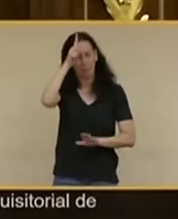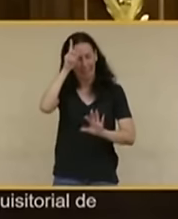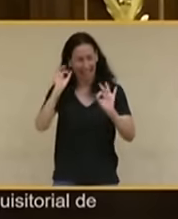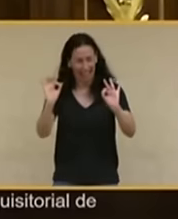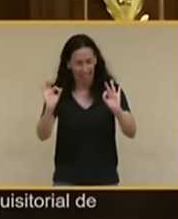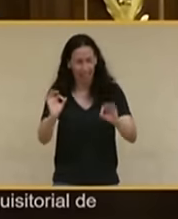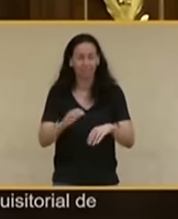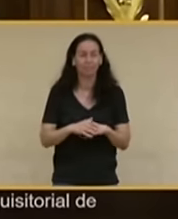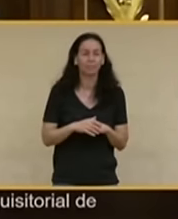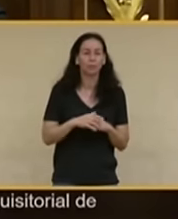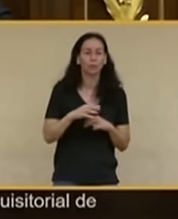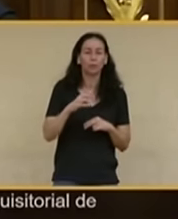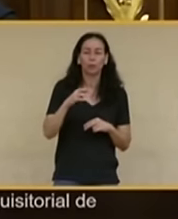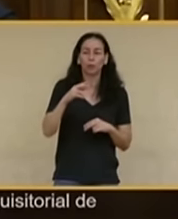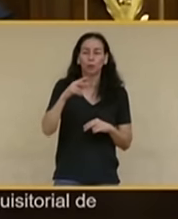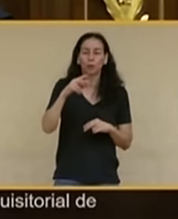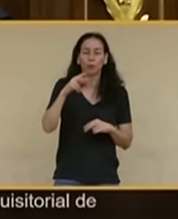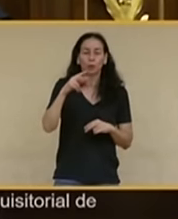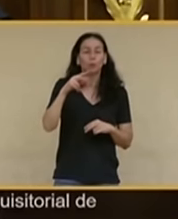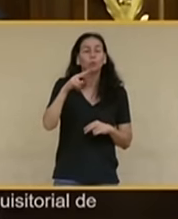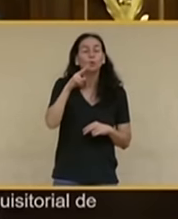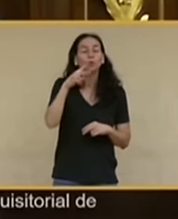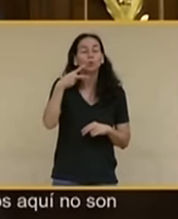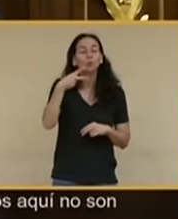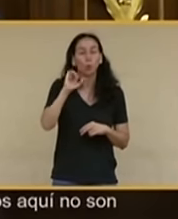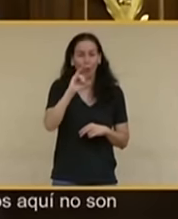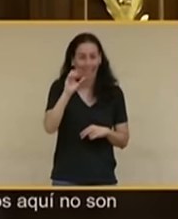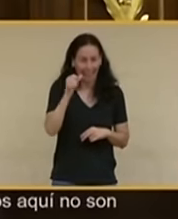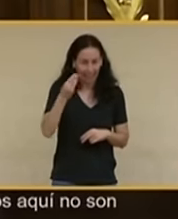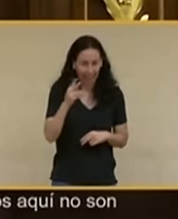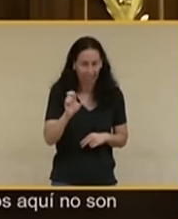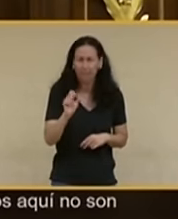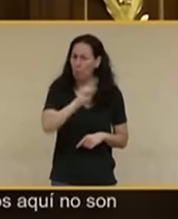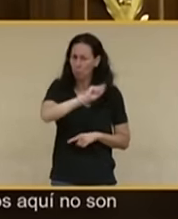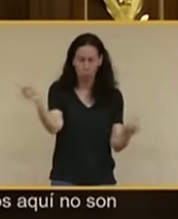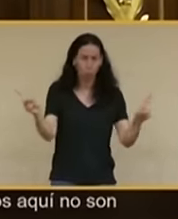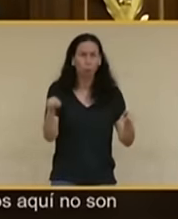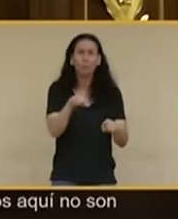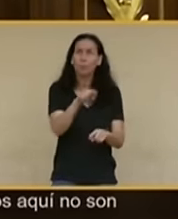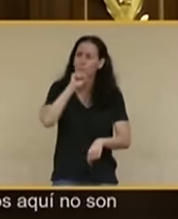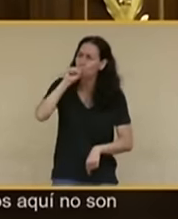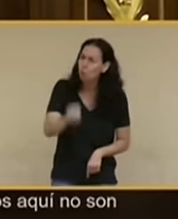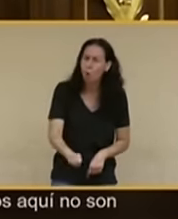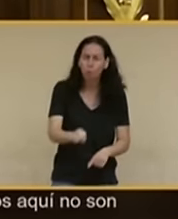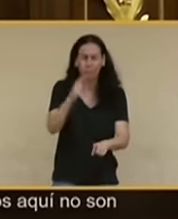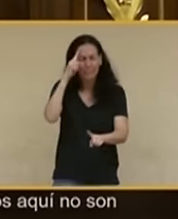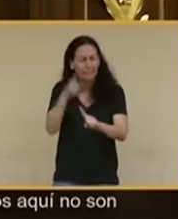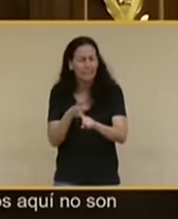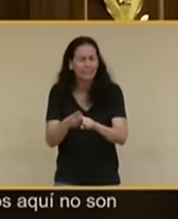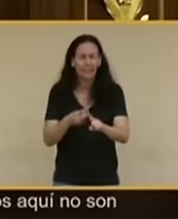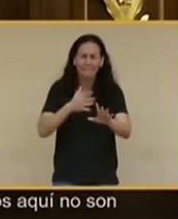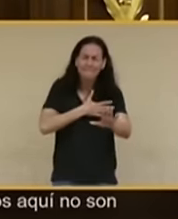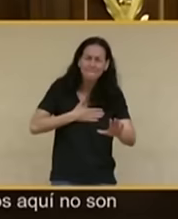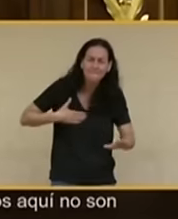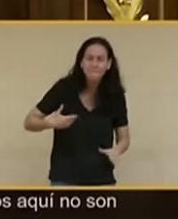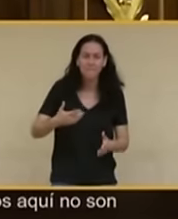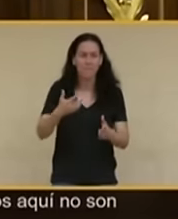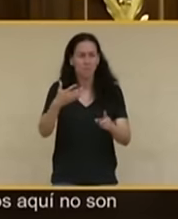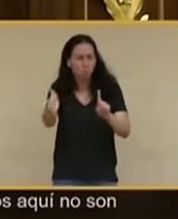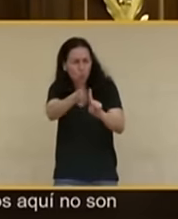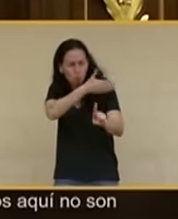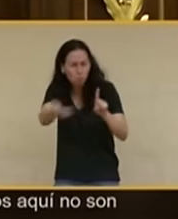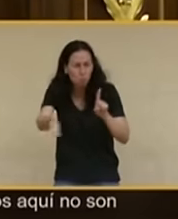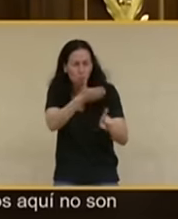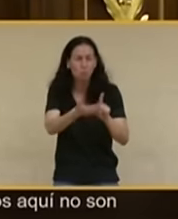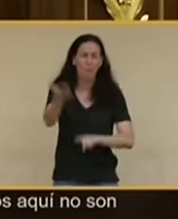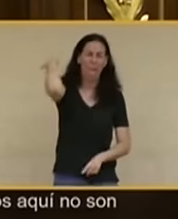Juncker, dispuestas a discrepar pero aceptando la alternancia política. Son unas derechas fanatizadas, empecinadas en reproducir los modos mamporreros del